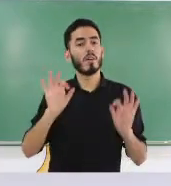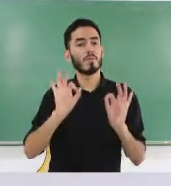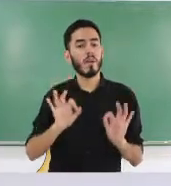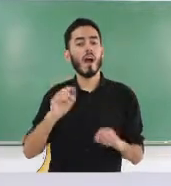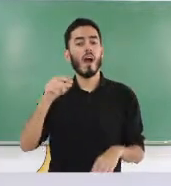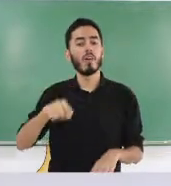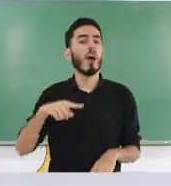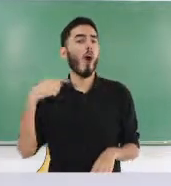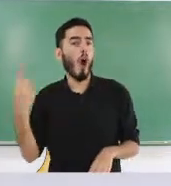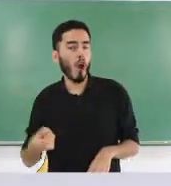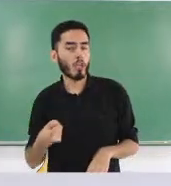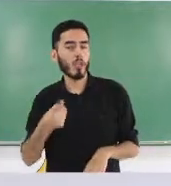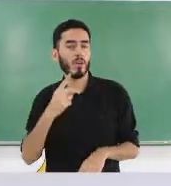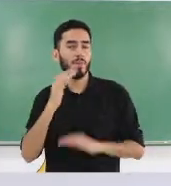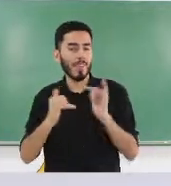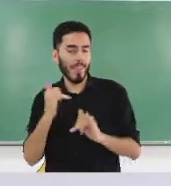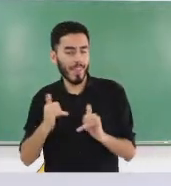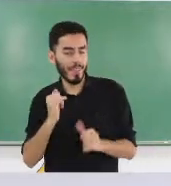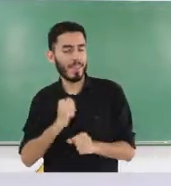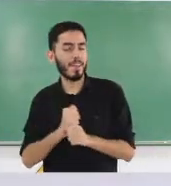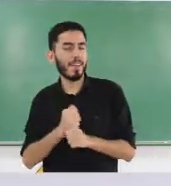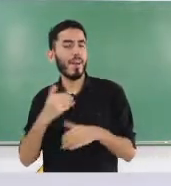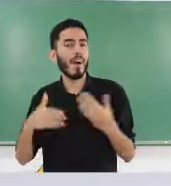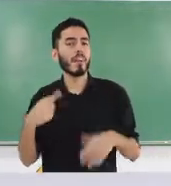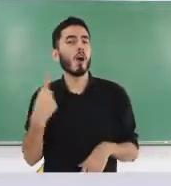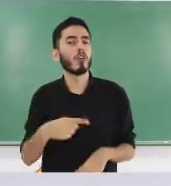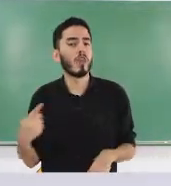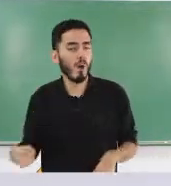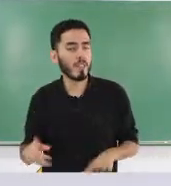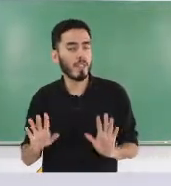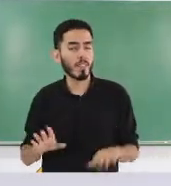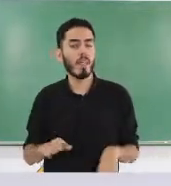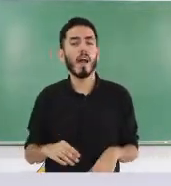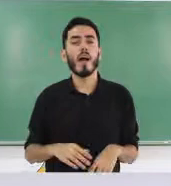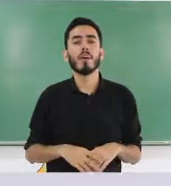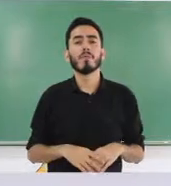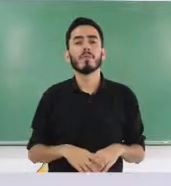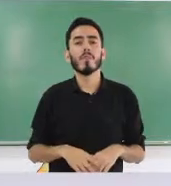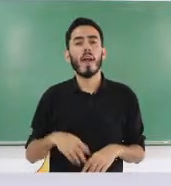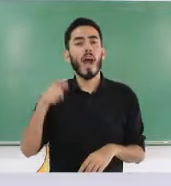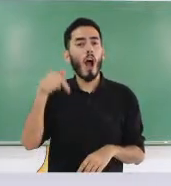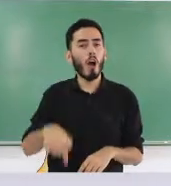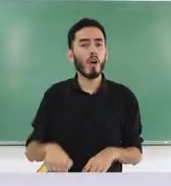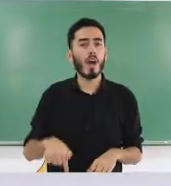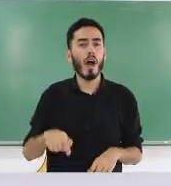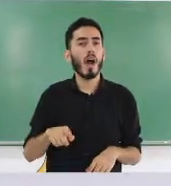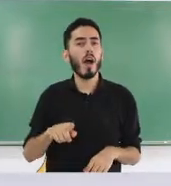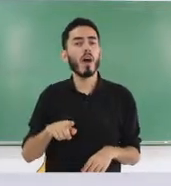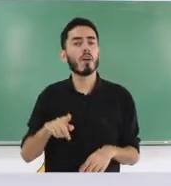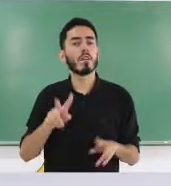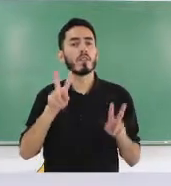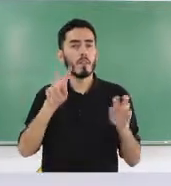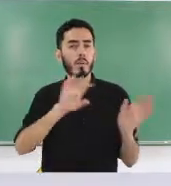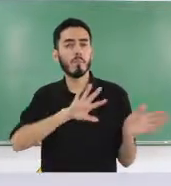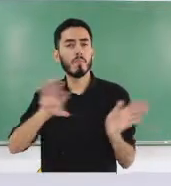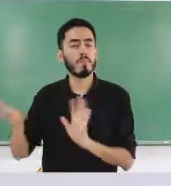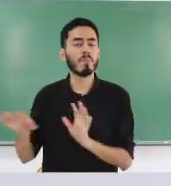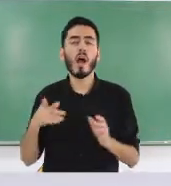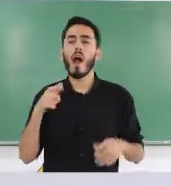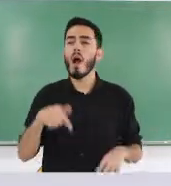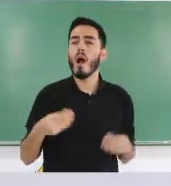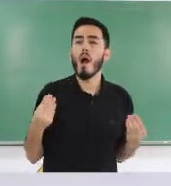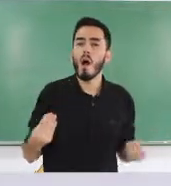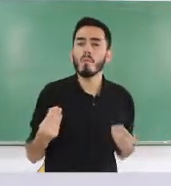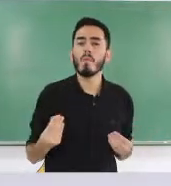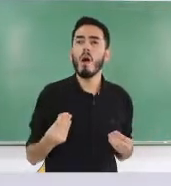otro ejemplo de las consecuencias del teorema de Pitágoras. Pasemos ahora a cómo dividimos un